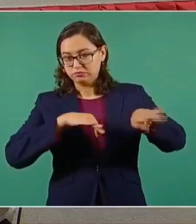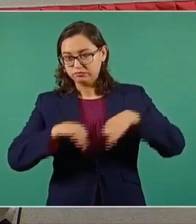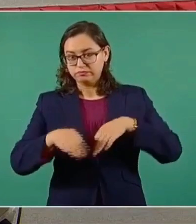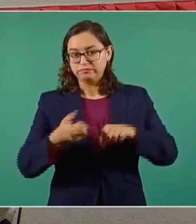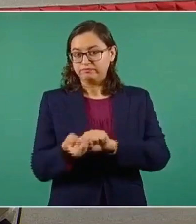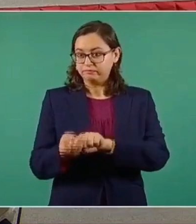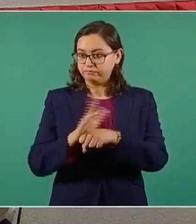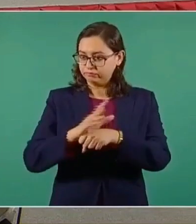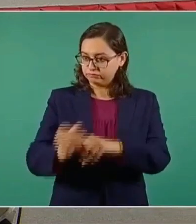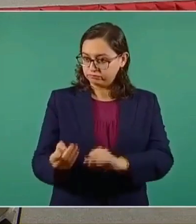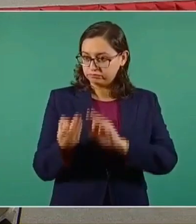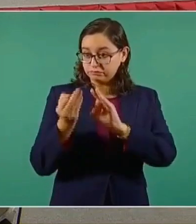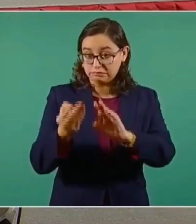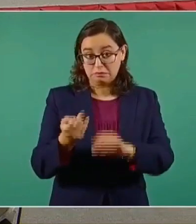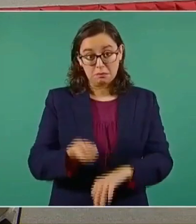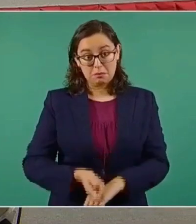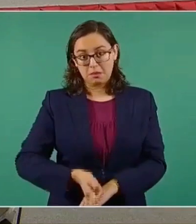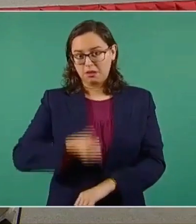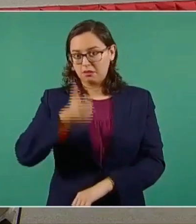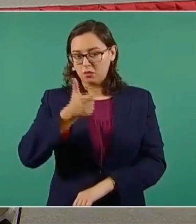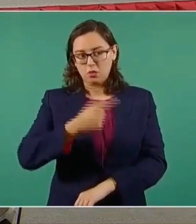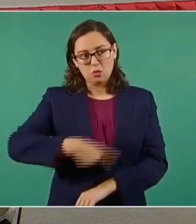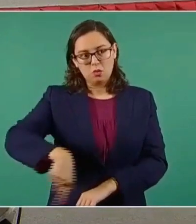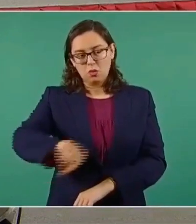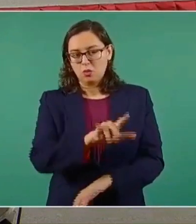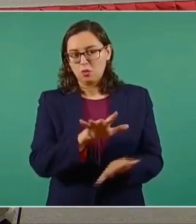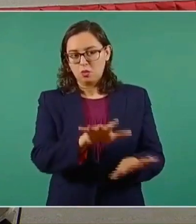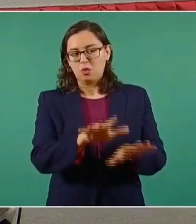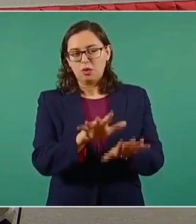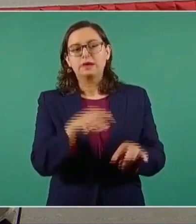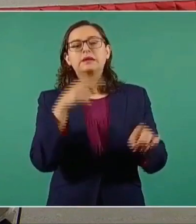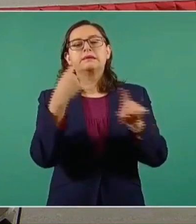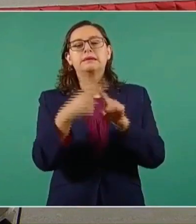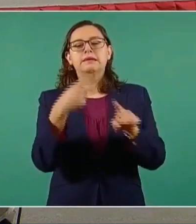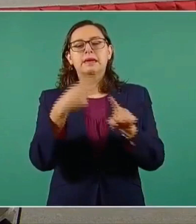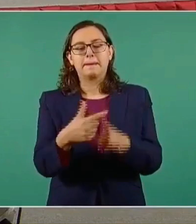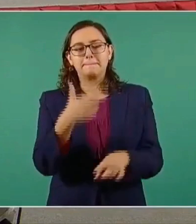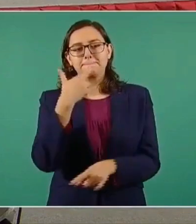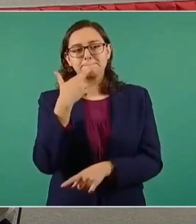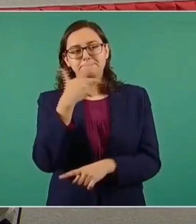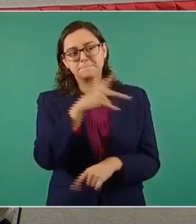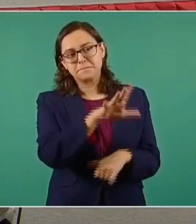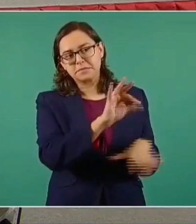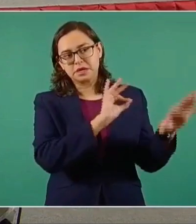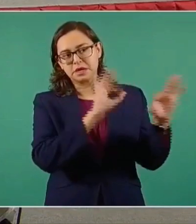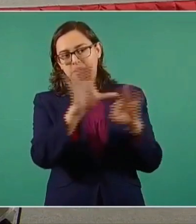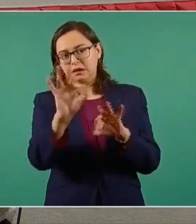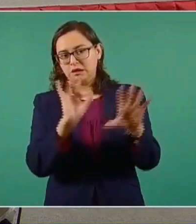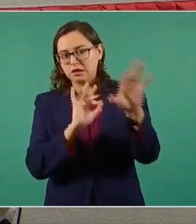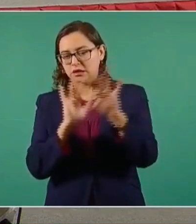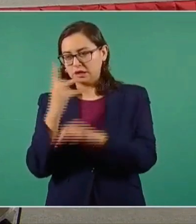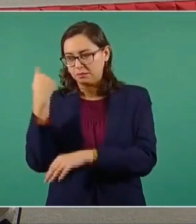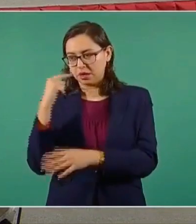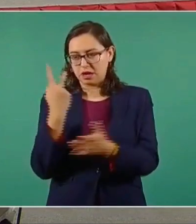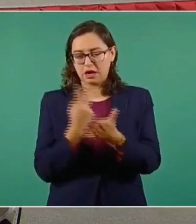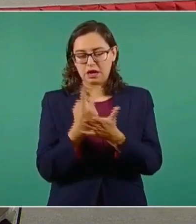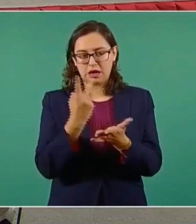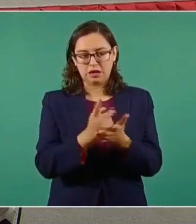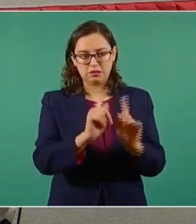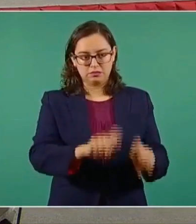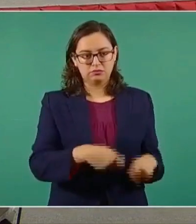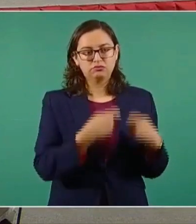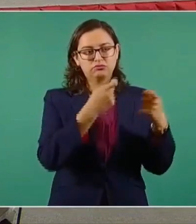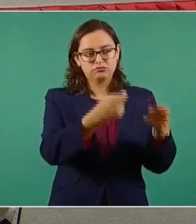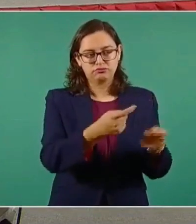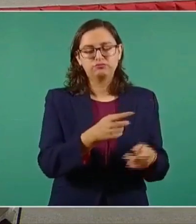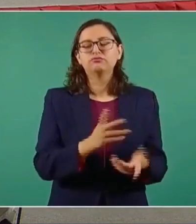este virus. Para ello, realizamos la solicitud que pide la Ley de Premios, Estímulos y Recompensas Civiles